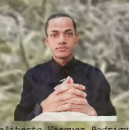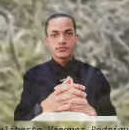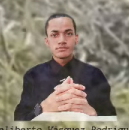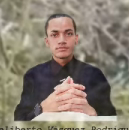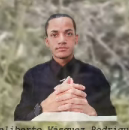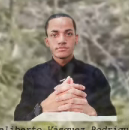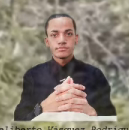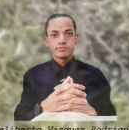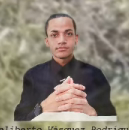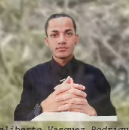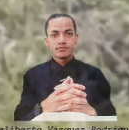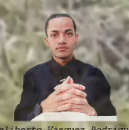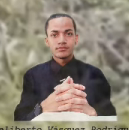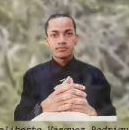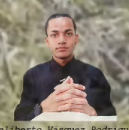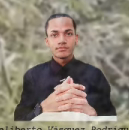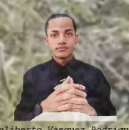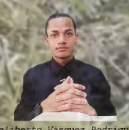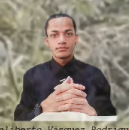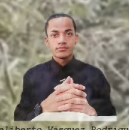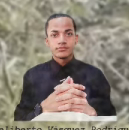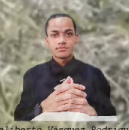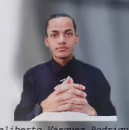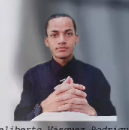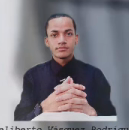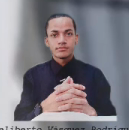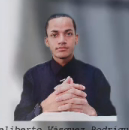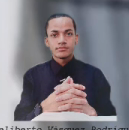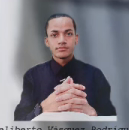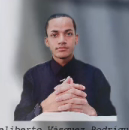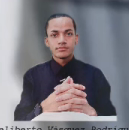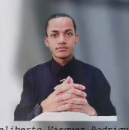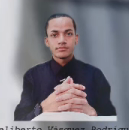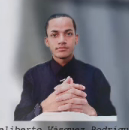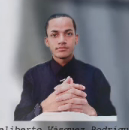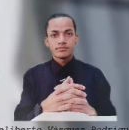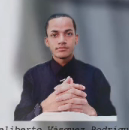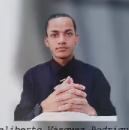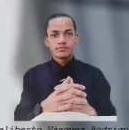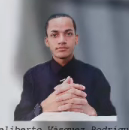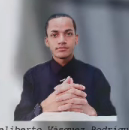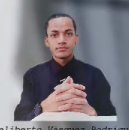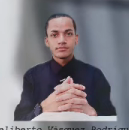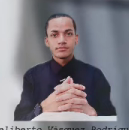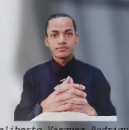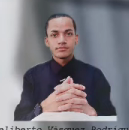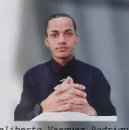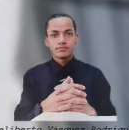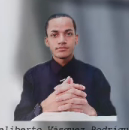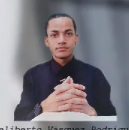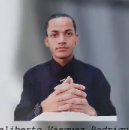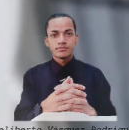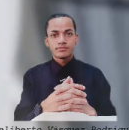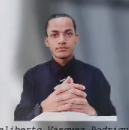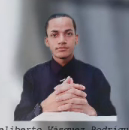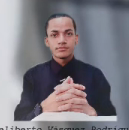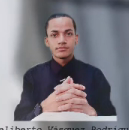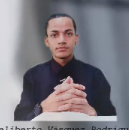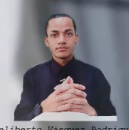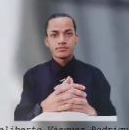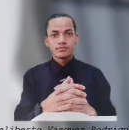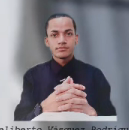sugerir que habría sido diferente en los periodos intermedios probablemente no sean tan diferentes Si tomamos en cuenta un